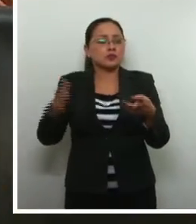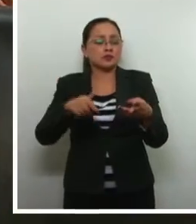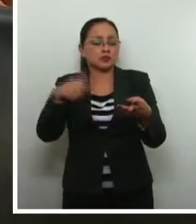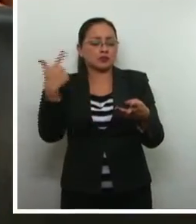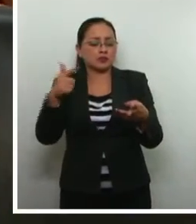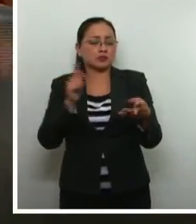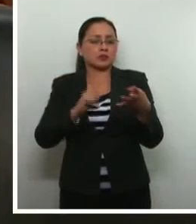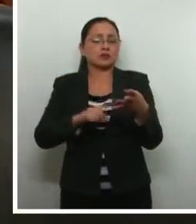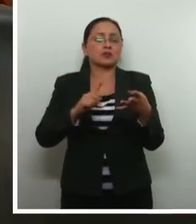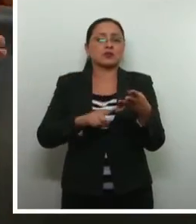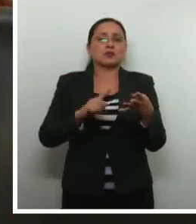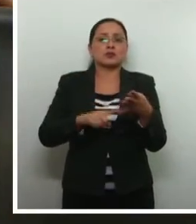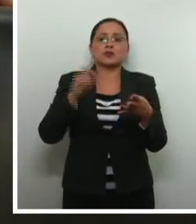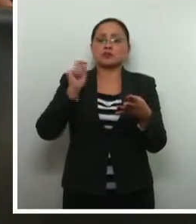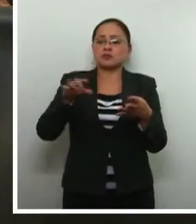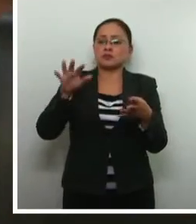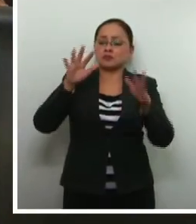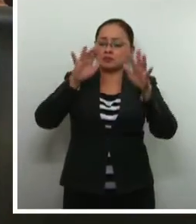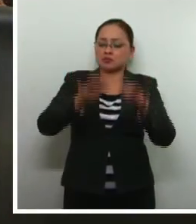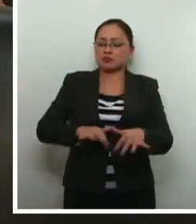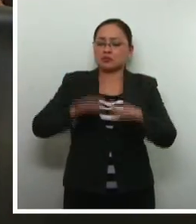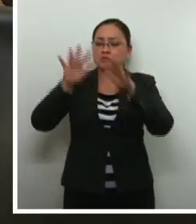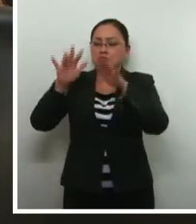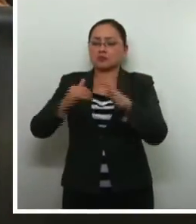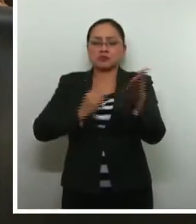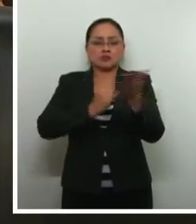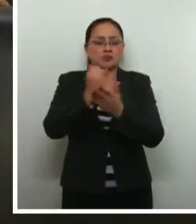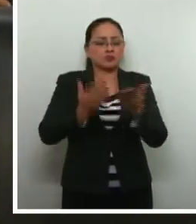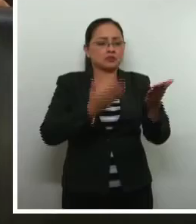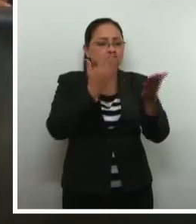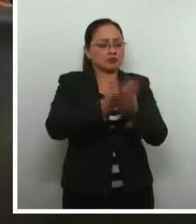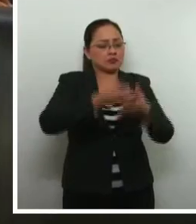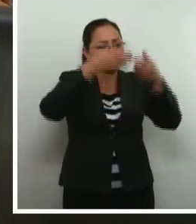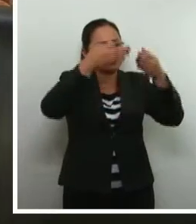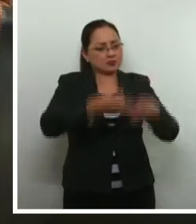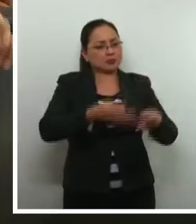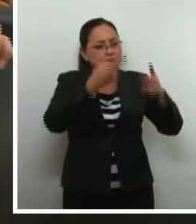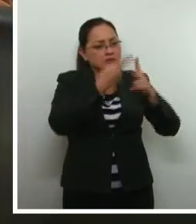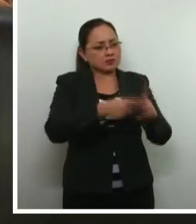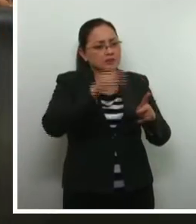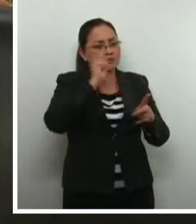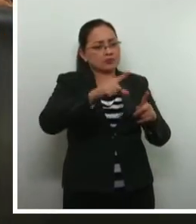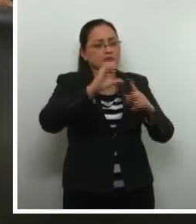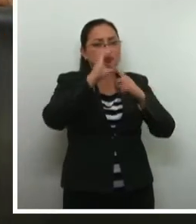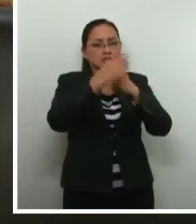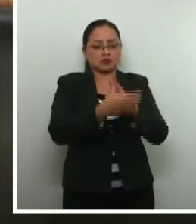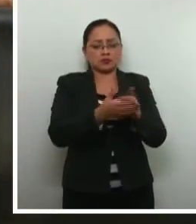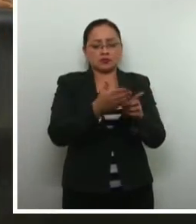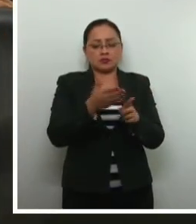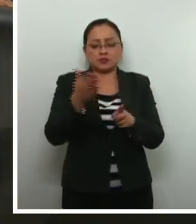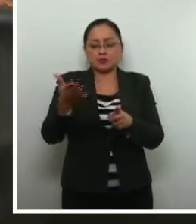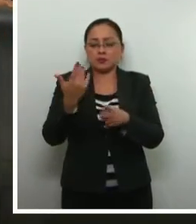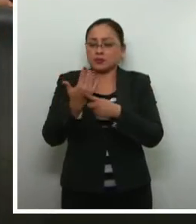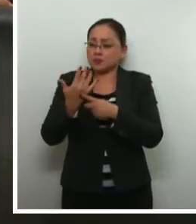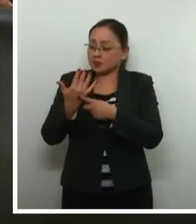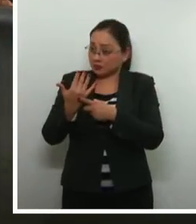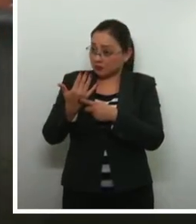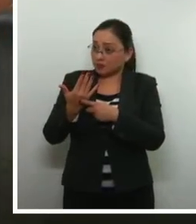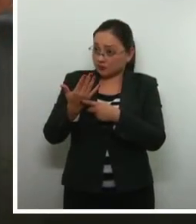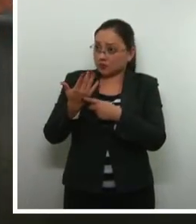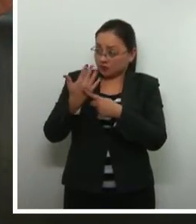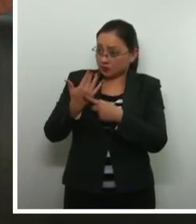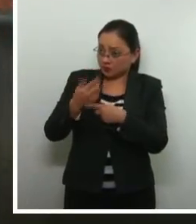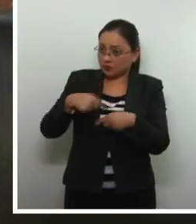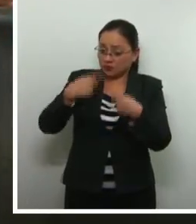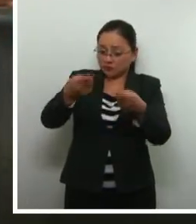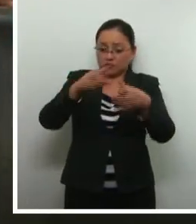12, y son las mismas redacciones del dictamen de origen de la comisión. ¿Me permiten